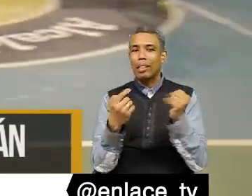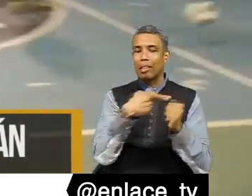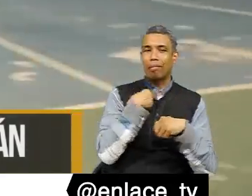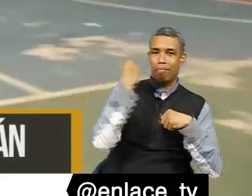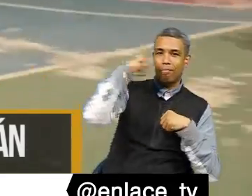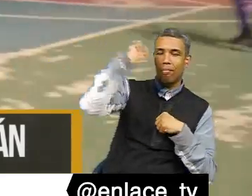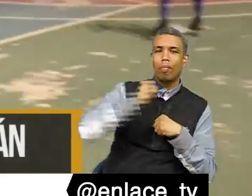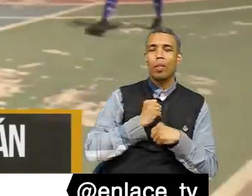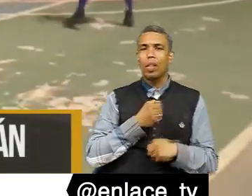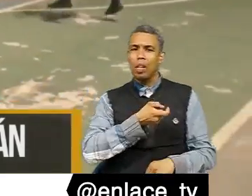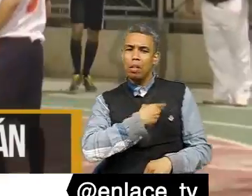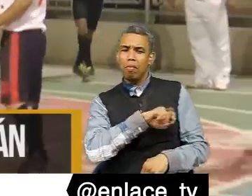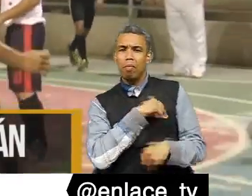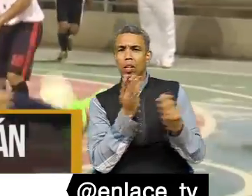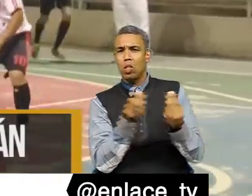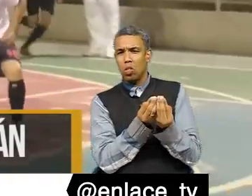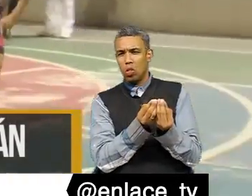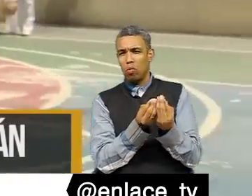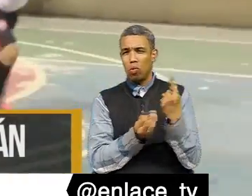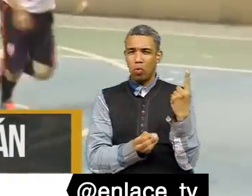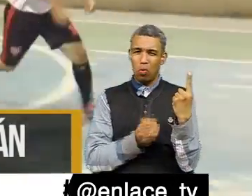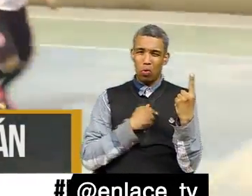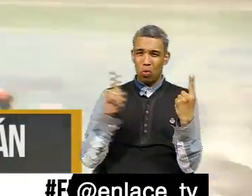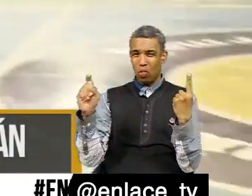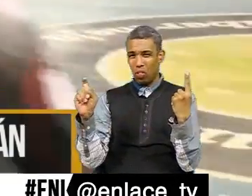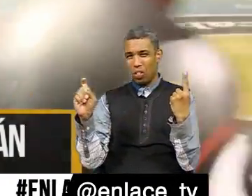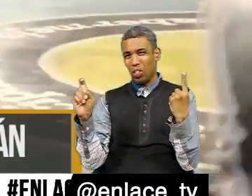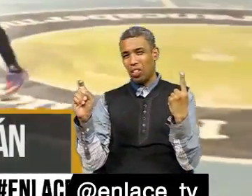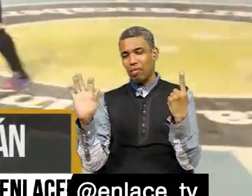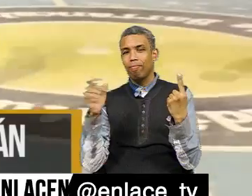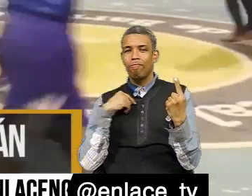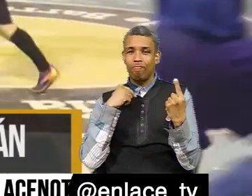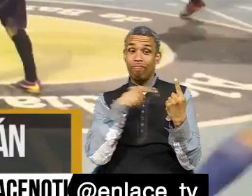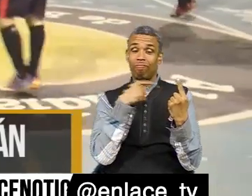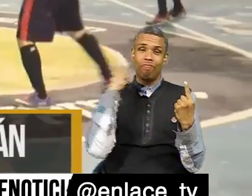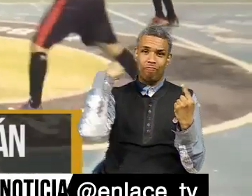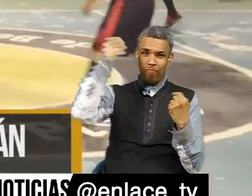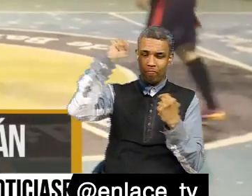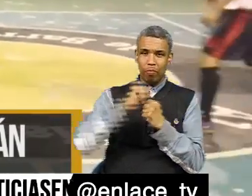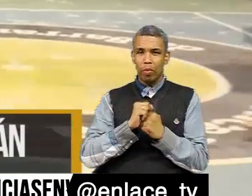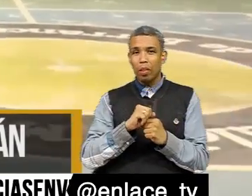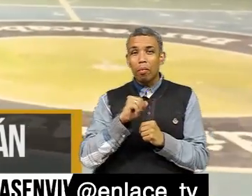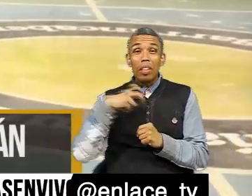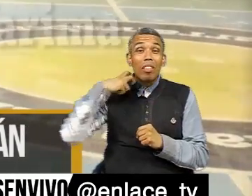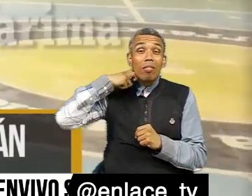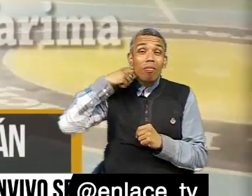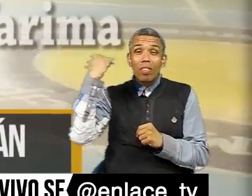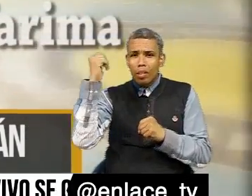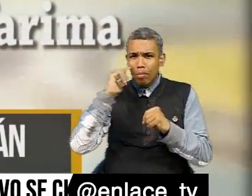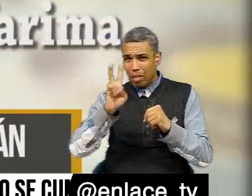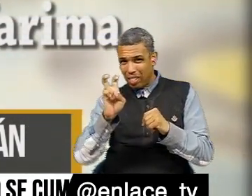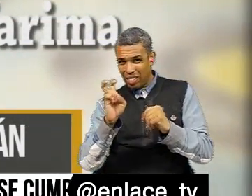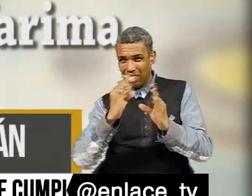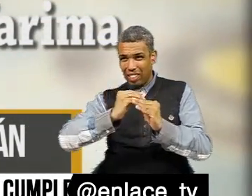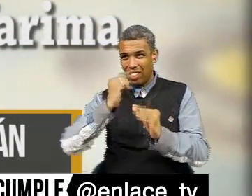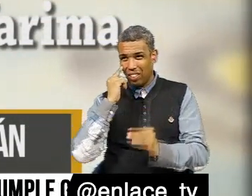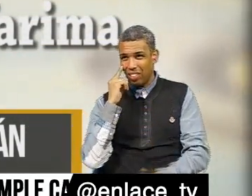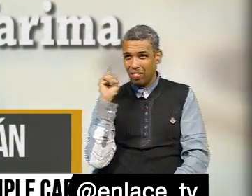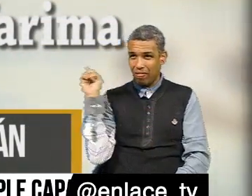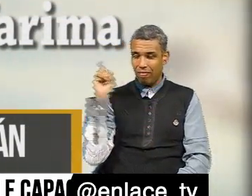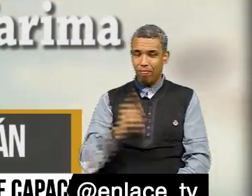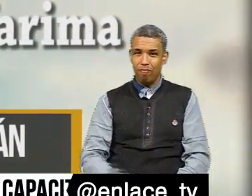de España 6-1. Mañana continuará la programación en la Polideportiva del barrio Gaitán. A las 7 de la noche se enfrentarán